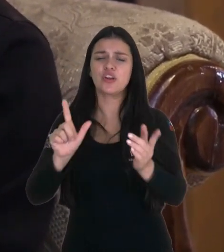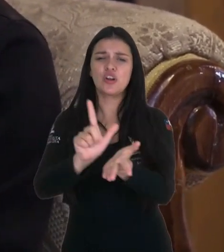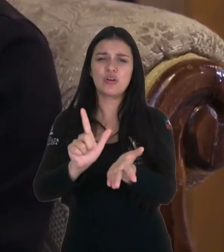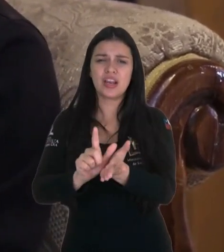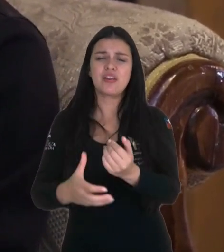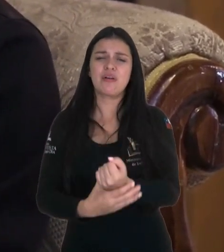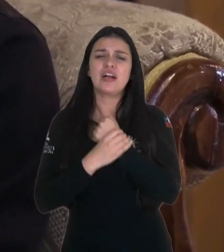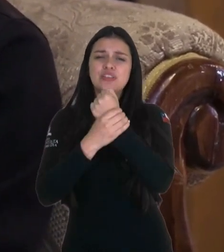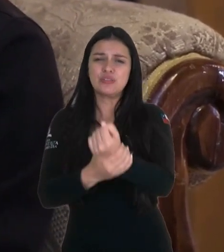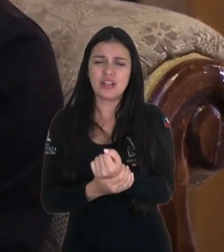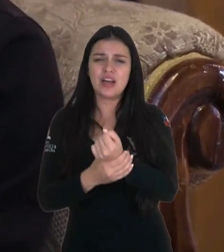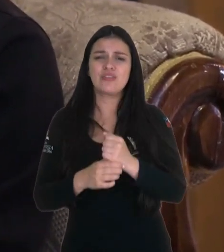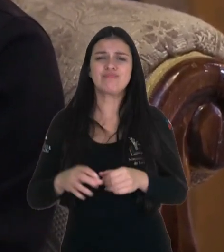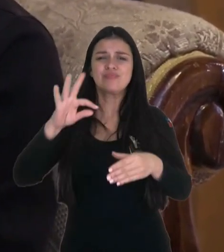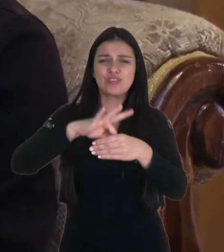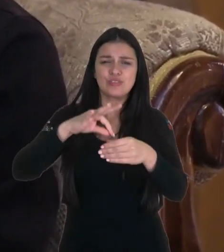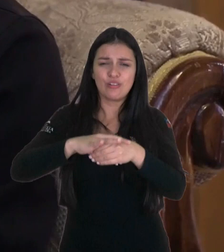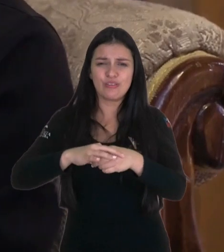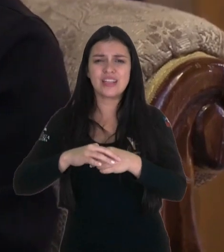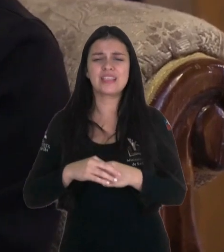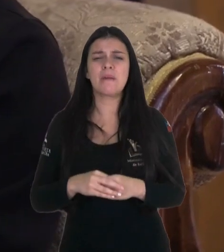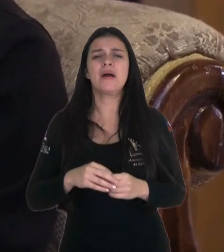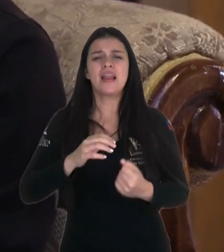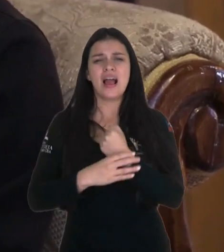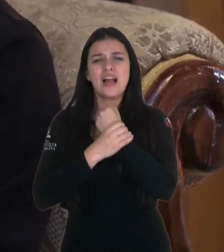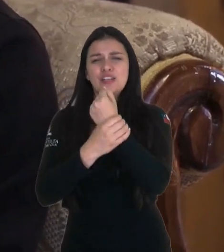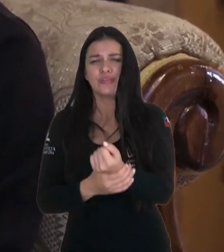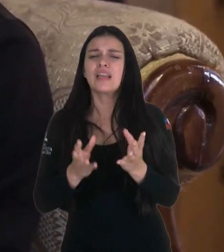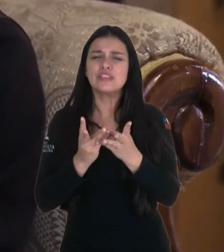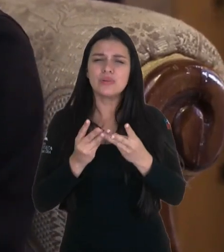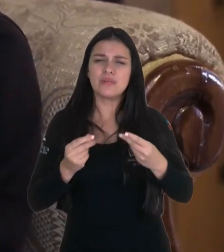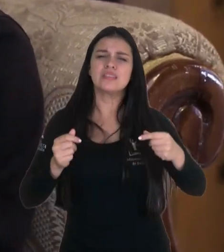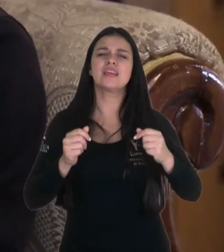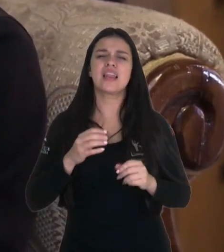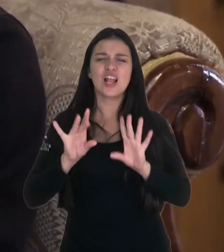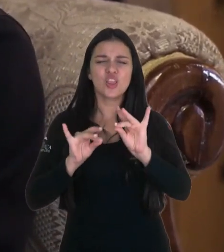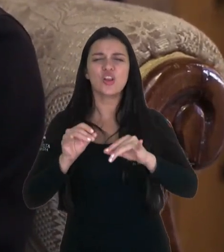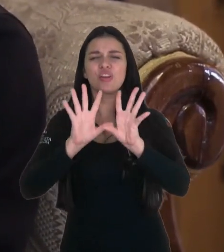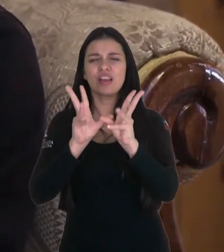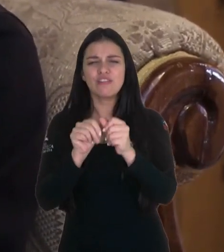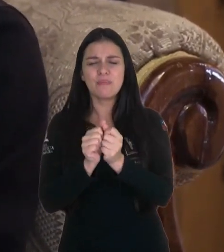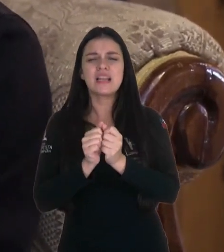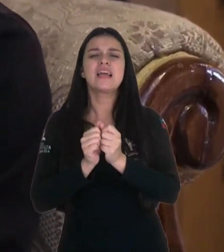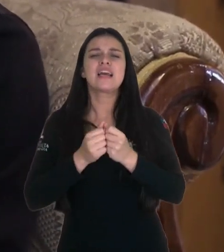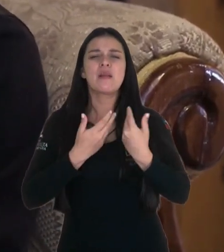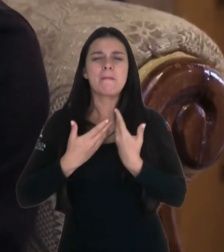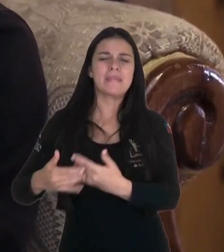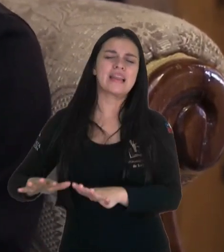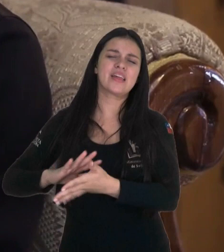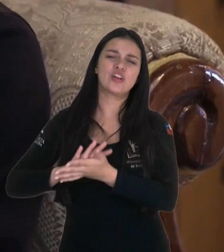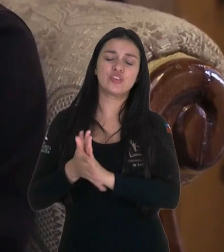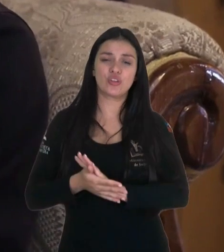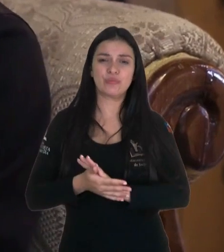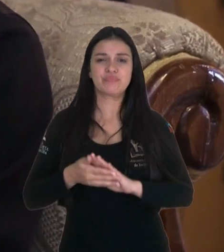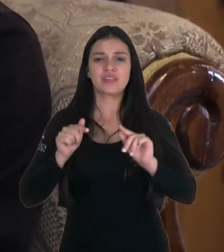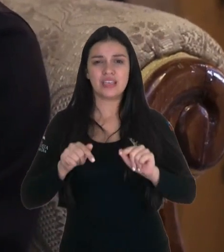solidarios para ayudar a mitigar el dolor de las familias que lo perdieron todo. Estos donativos fueron canalizados mediante ADRA, nuestra agencia